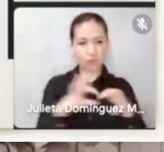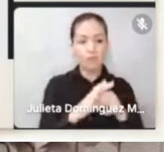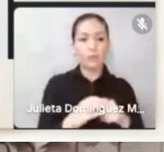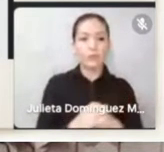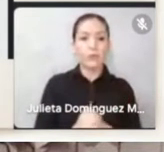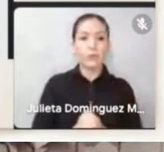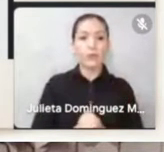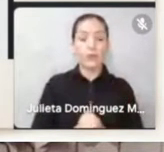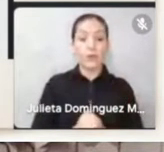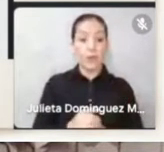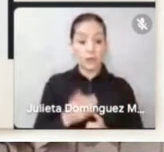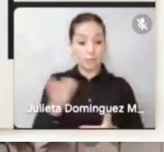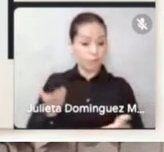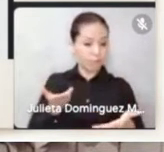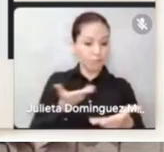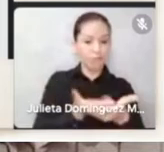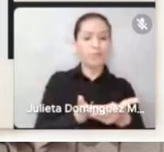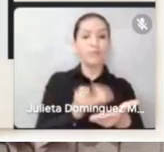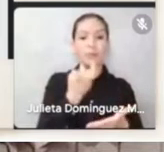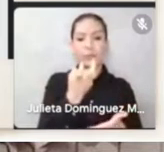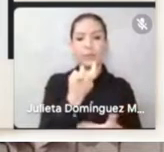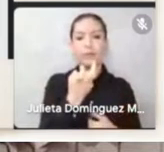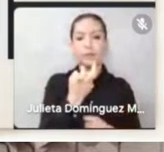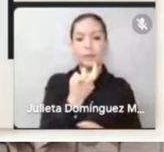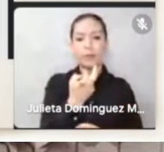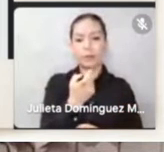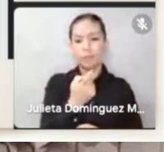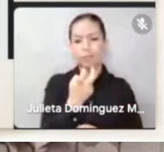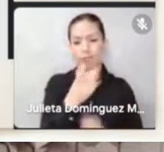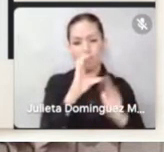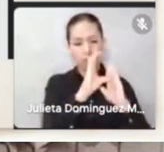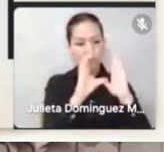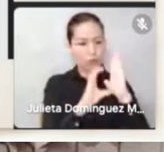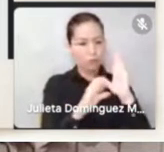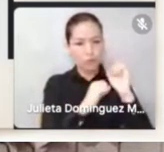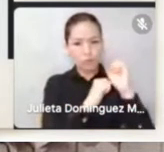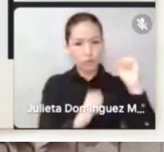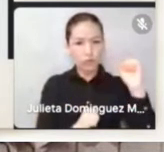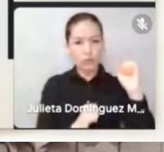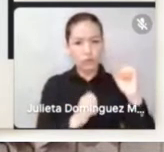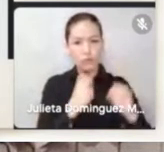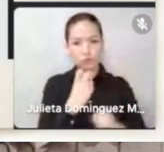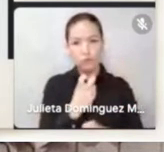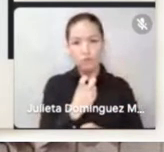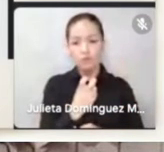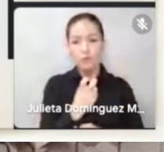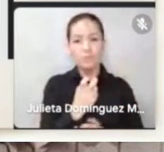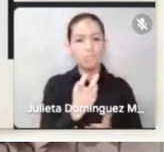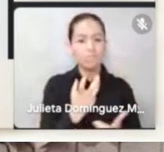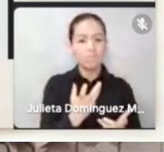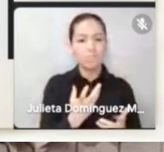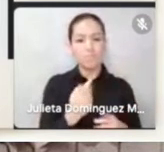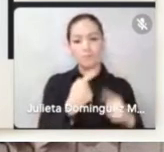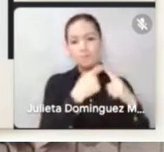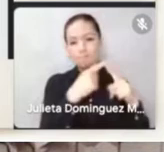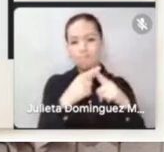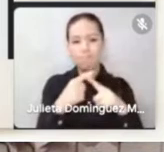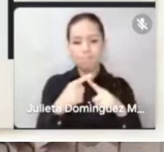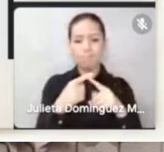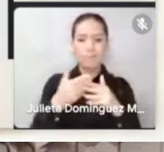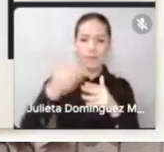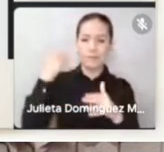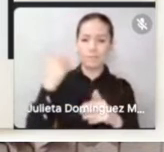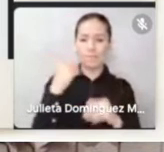esta ponencia concluye que, del parámetro de regularidad constitucional y legal aplicable, así como de los audiovisuales